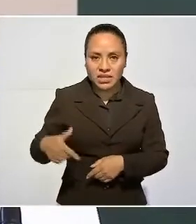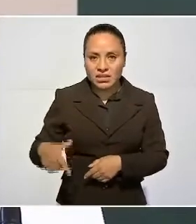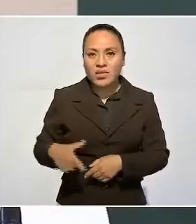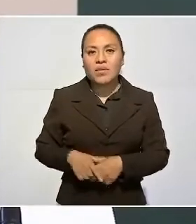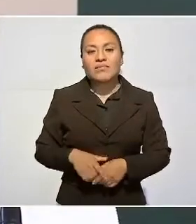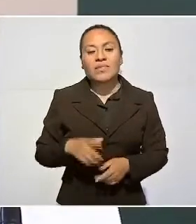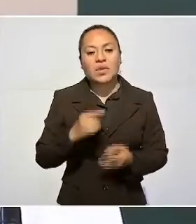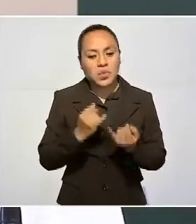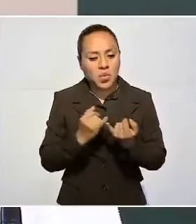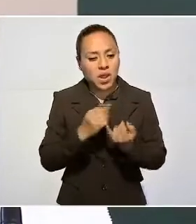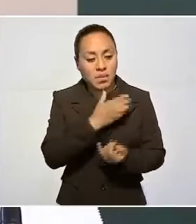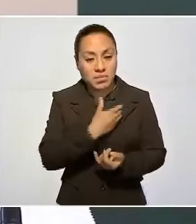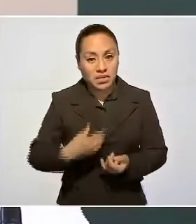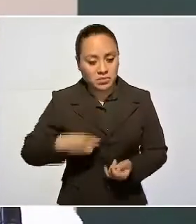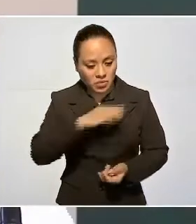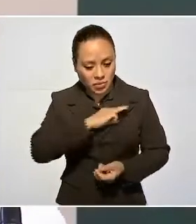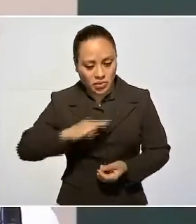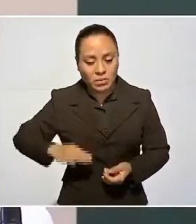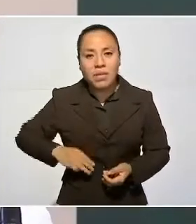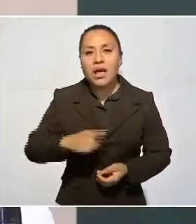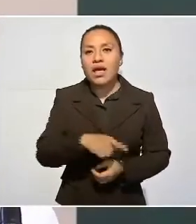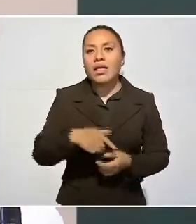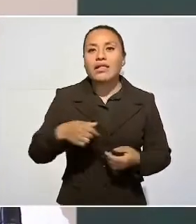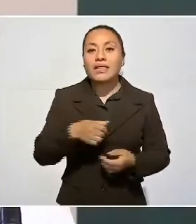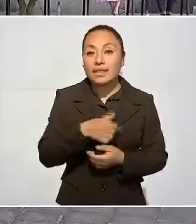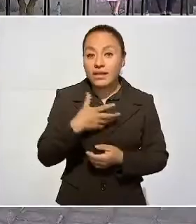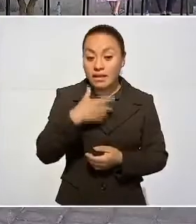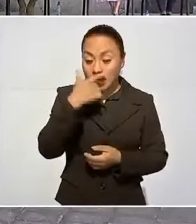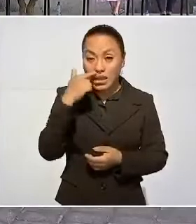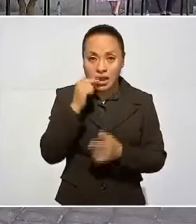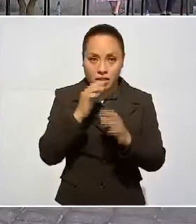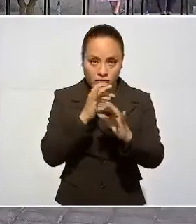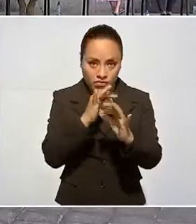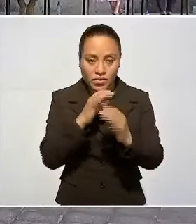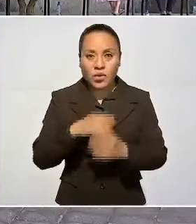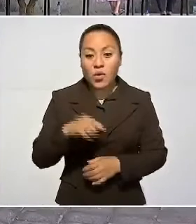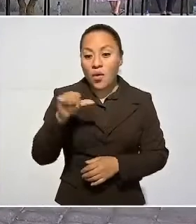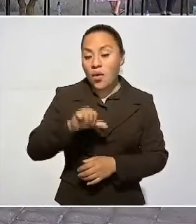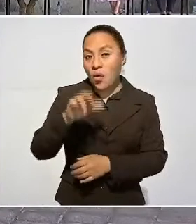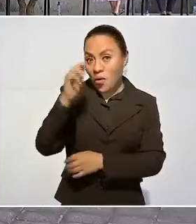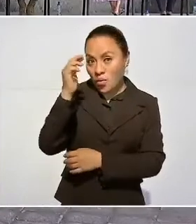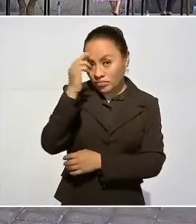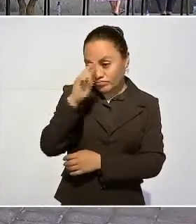de Guelatao. También es del conocimiento público que hoy